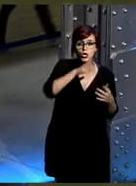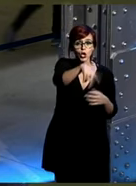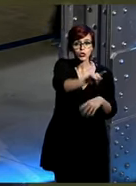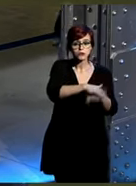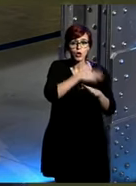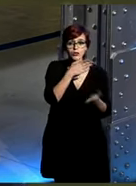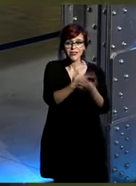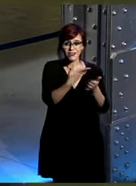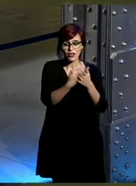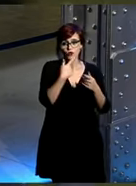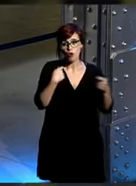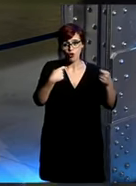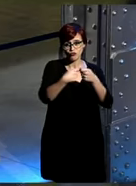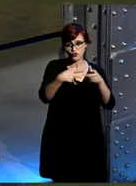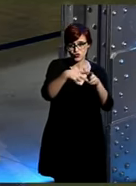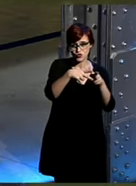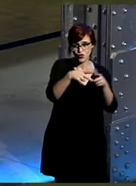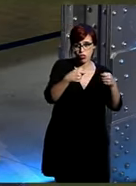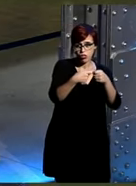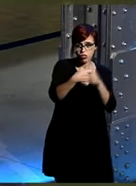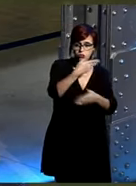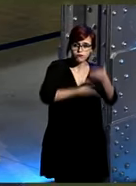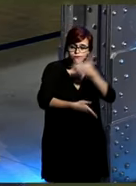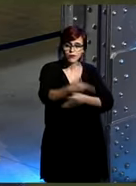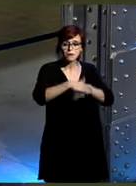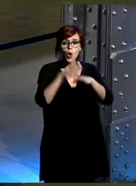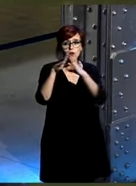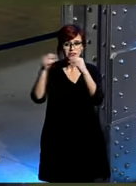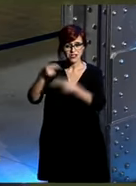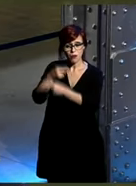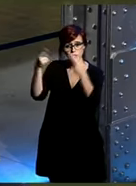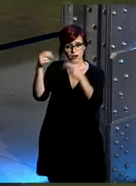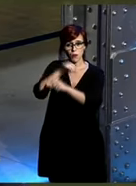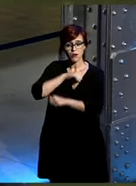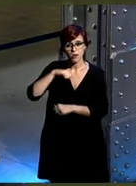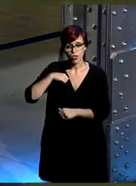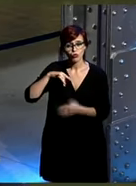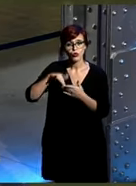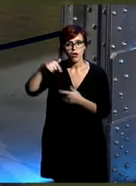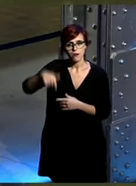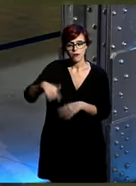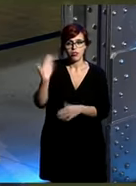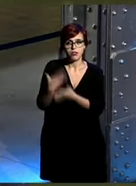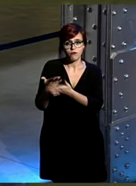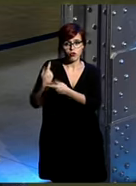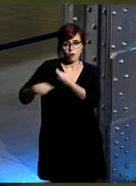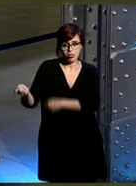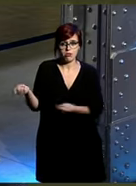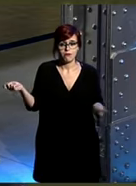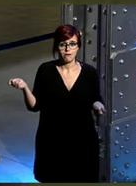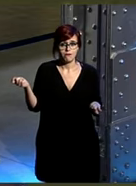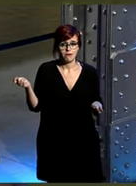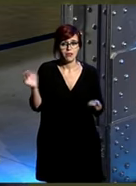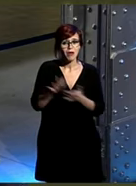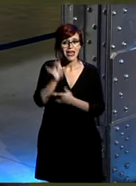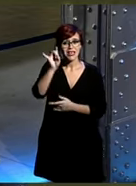certificación la tenemos con un socio, o sea, trabajamos conjuntamente. Pero hoy las universidades públicas, privadas en este país venden las certificaciones, o sea, es nada